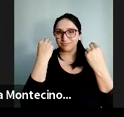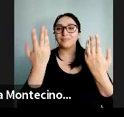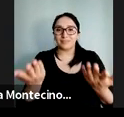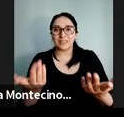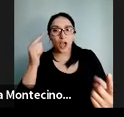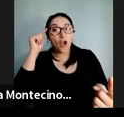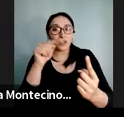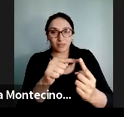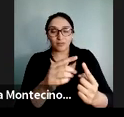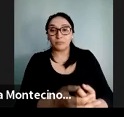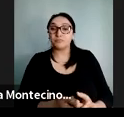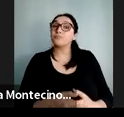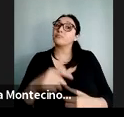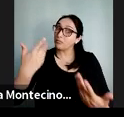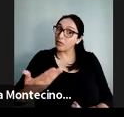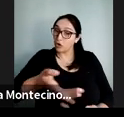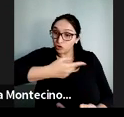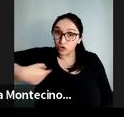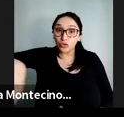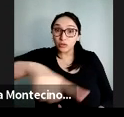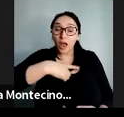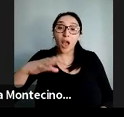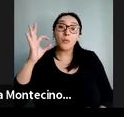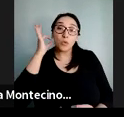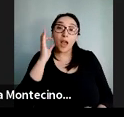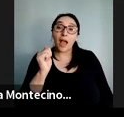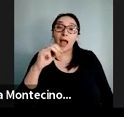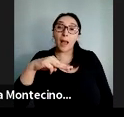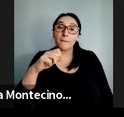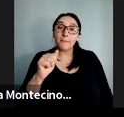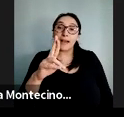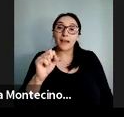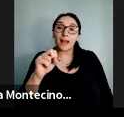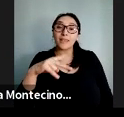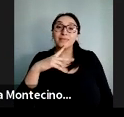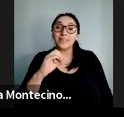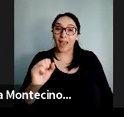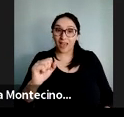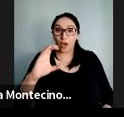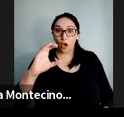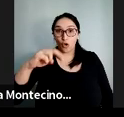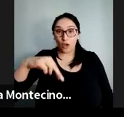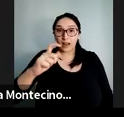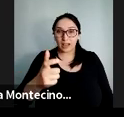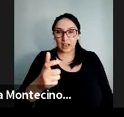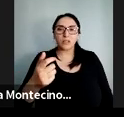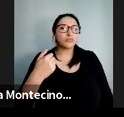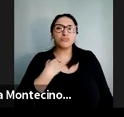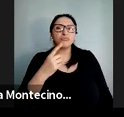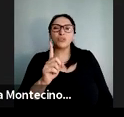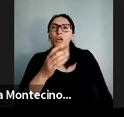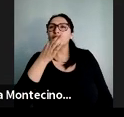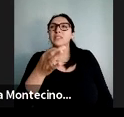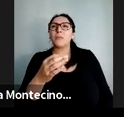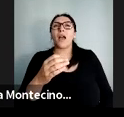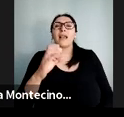Ahora, nosotras dentro de Amaranta no hablamos de ciberacoso, de ciberbullying o de ciberstalking. ¿Por qué?